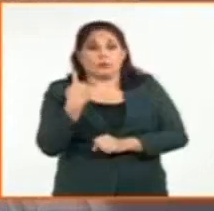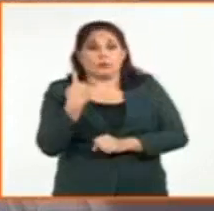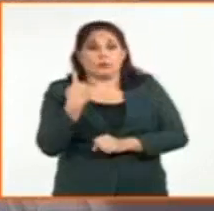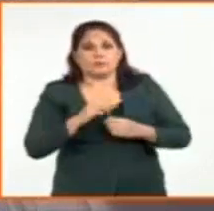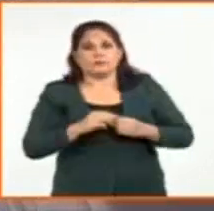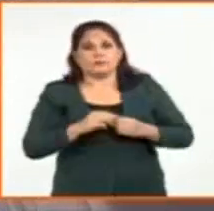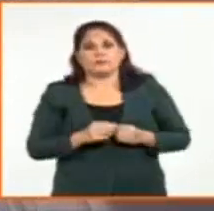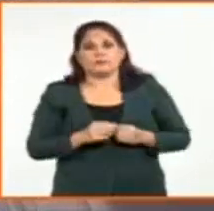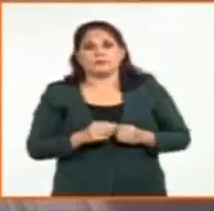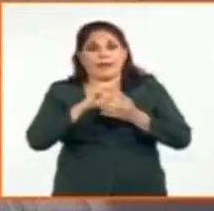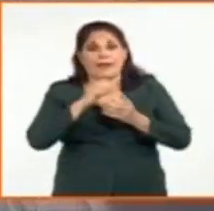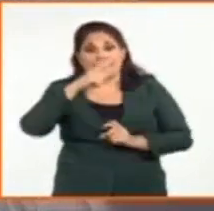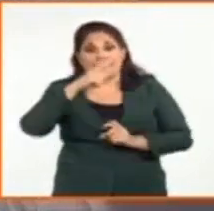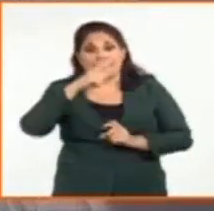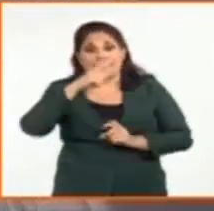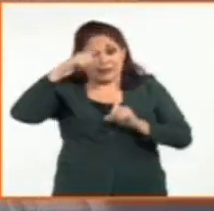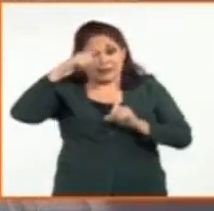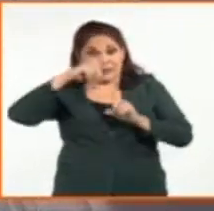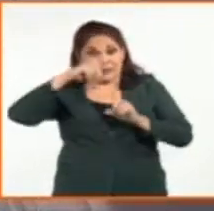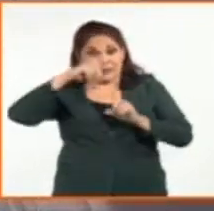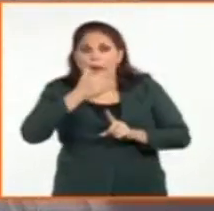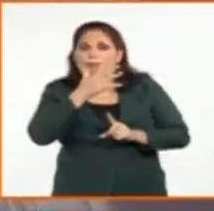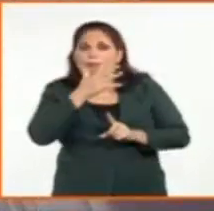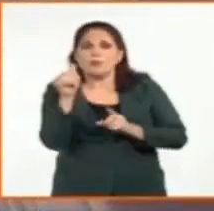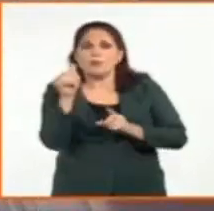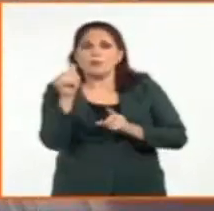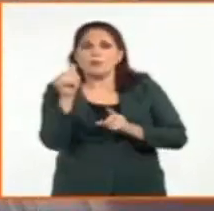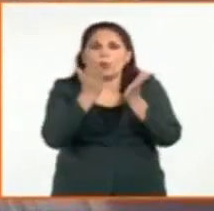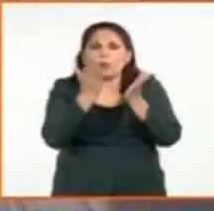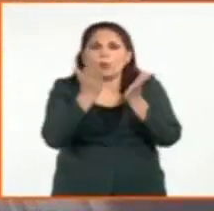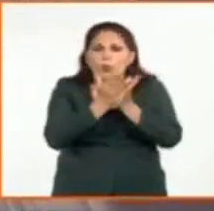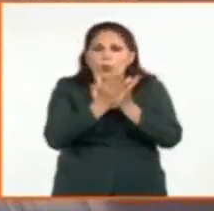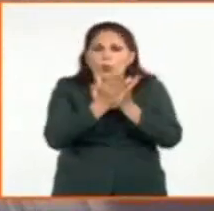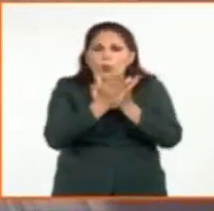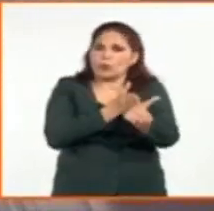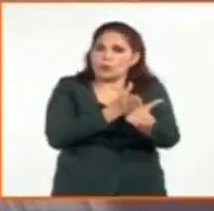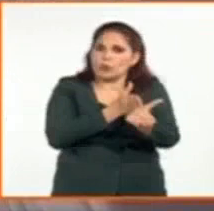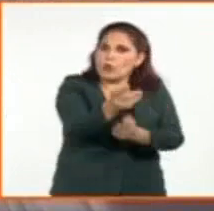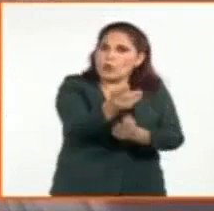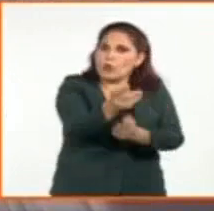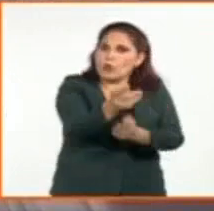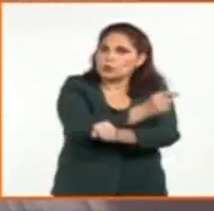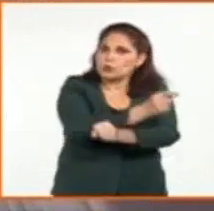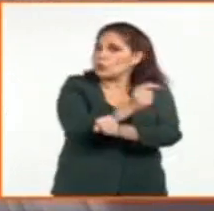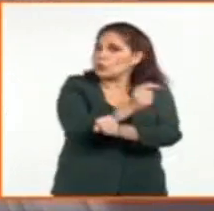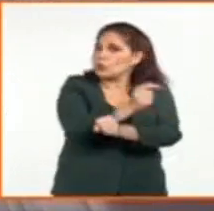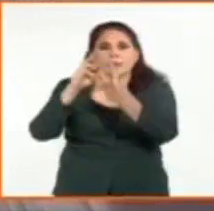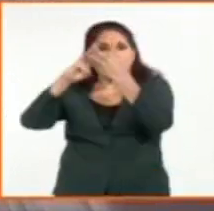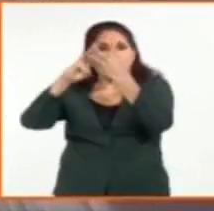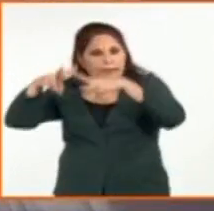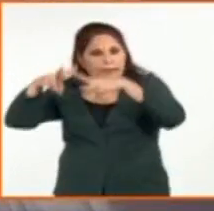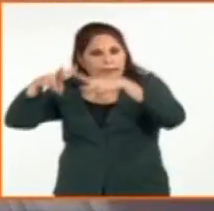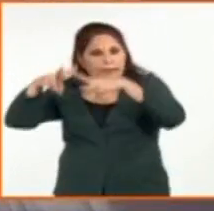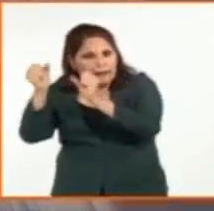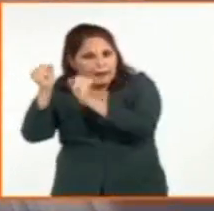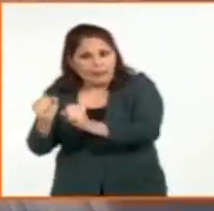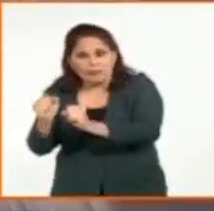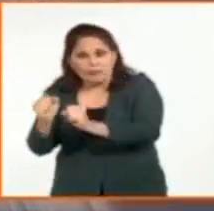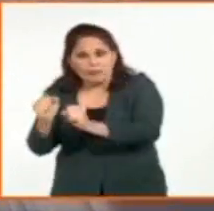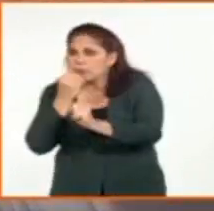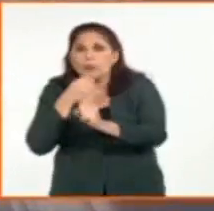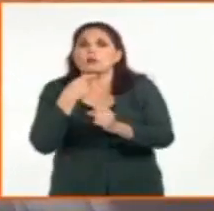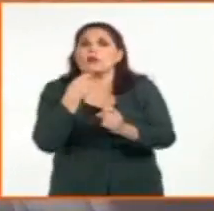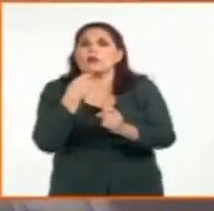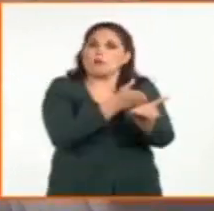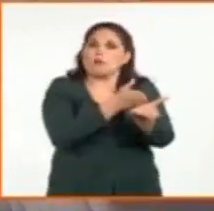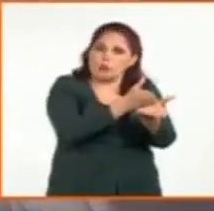escuela que ha logrado incluso en los momentos de COVID mantenerse dando cursos a distancia y preparando personas. En este periodo nosotros tenemos que